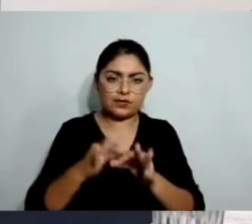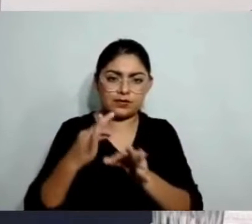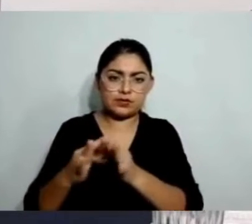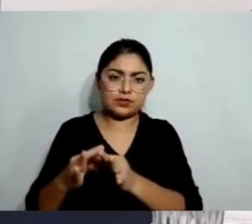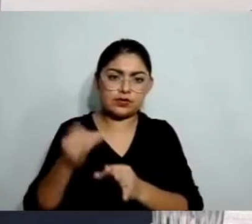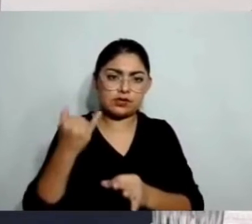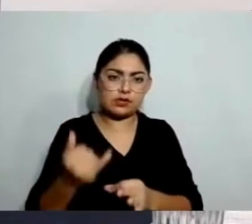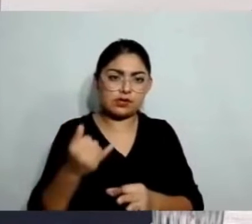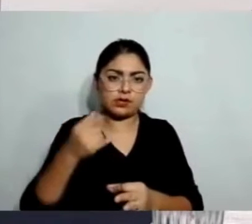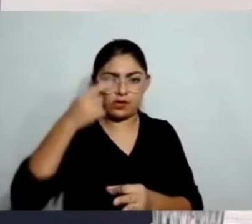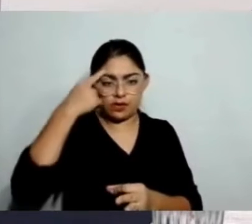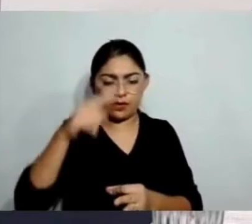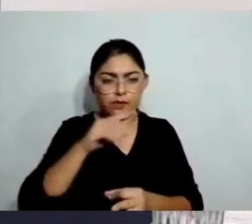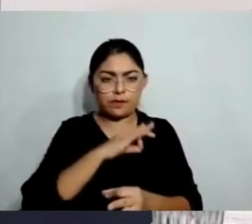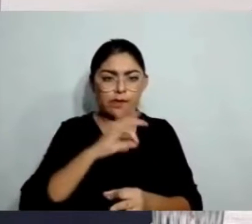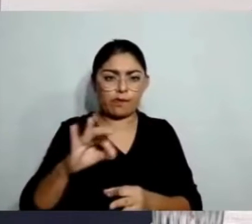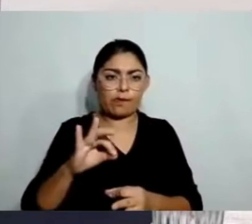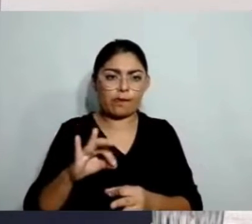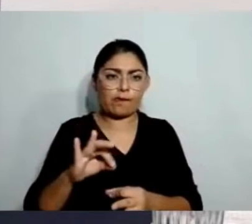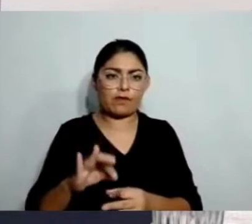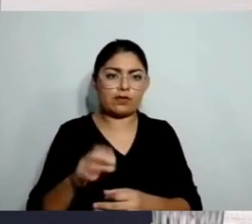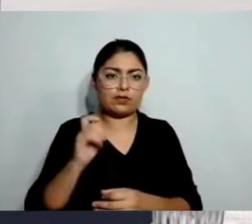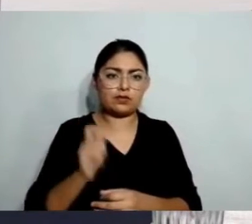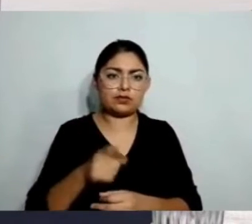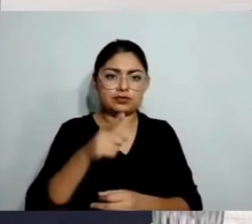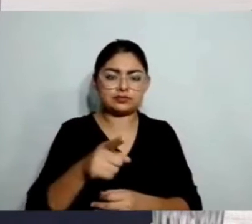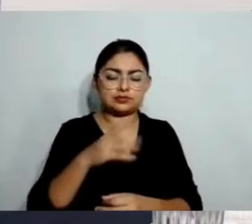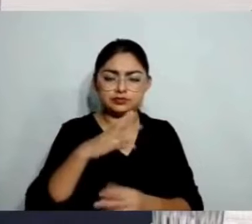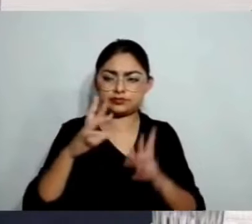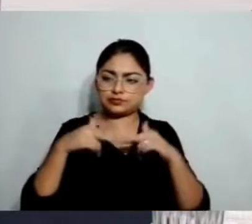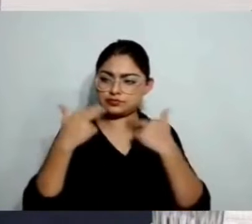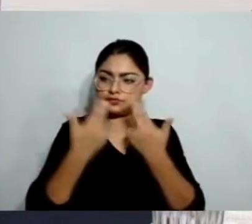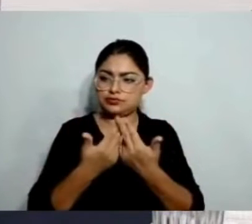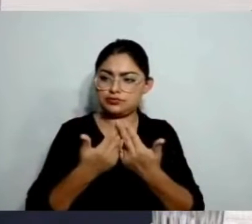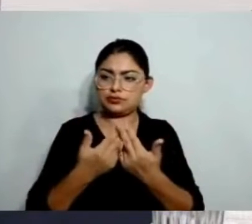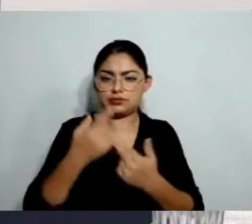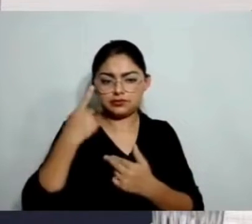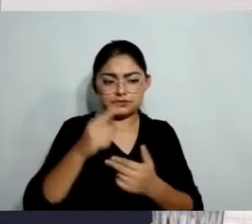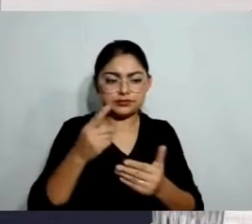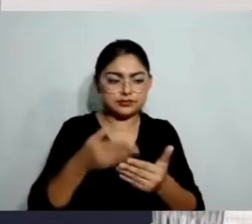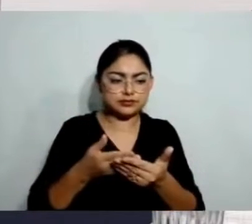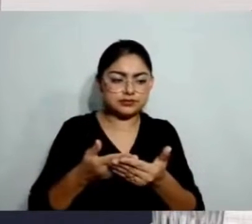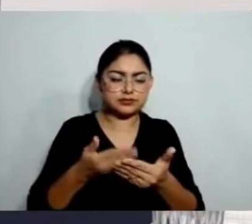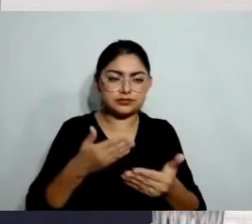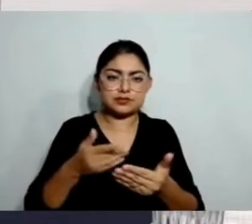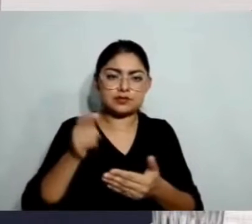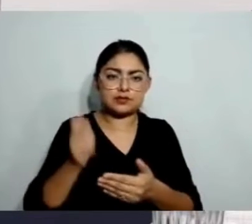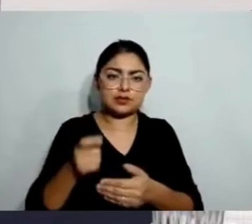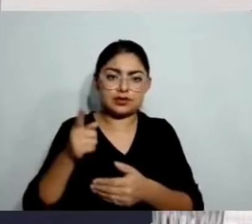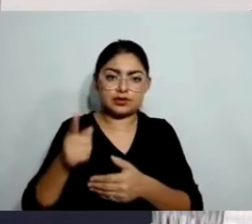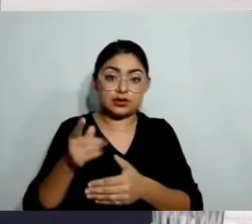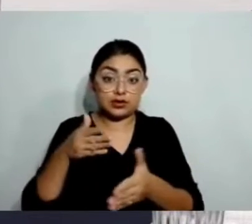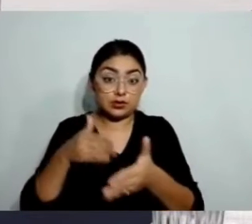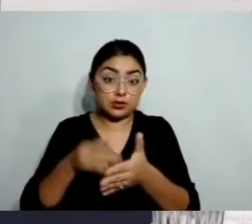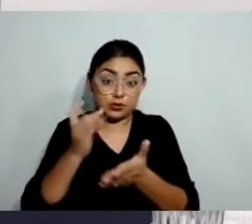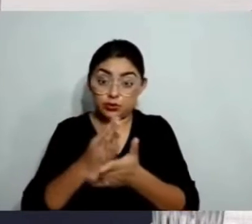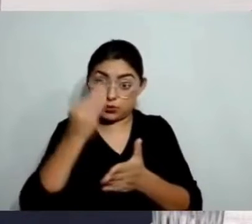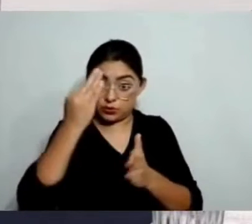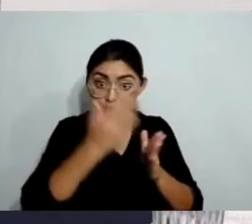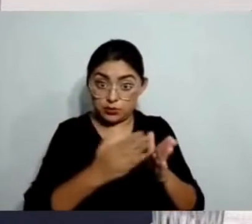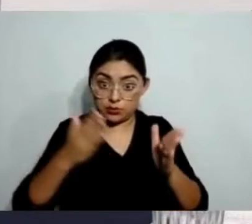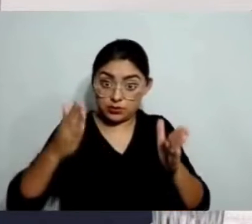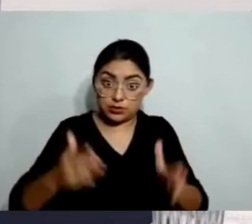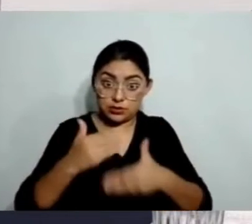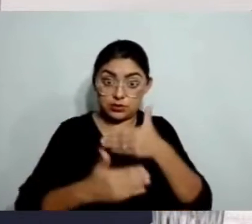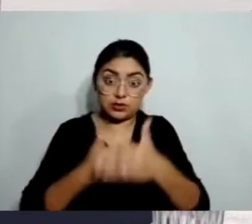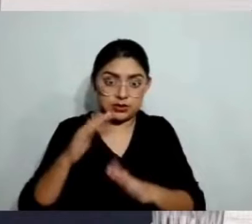consecuencias que hay de la audiencia de control para adelante y que no se limitan a ese momento procesal y ahora por